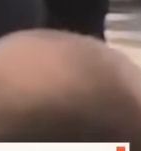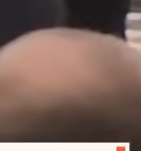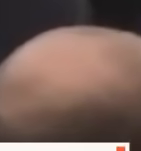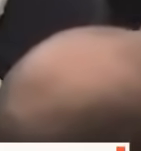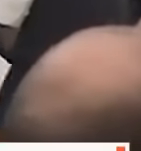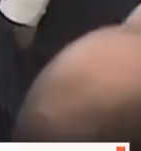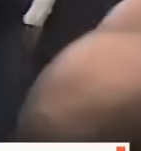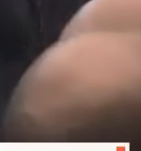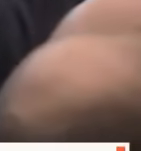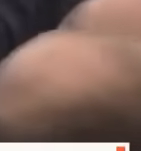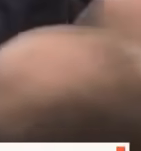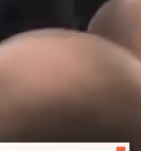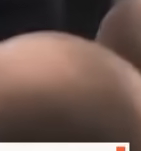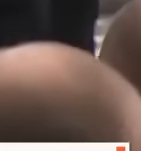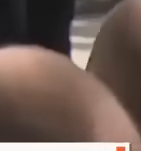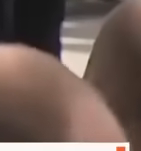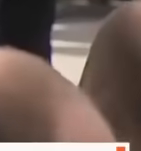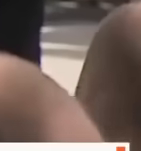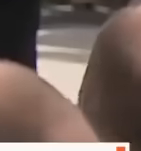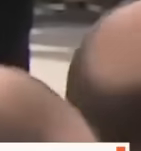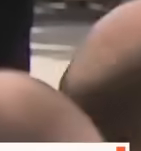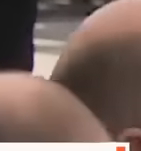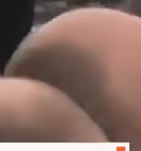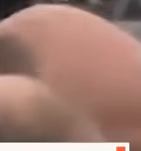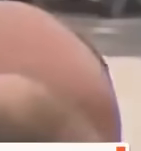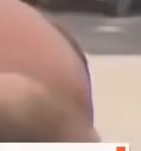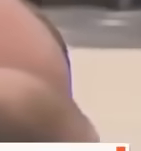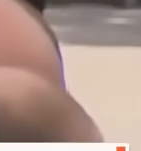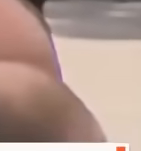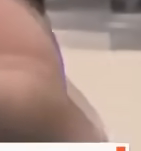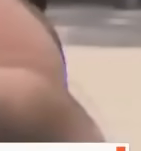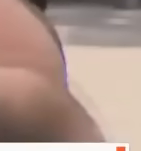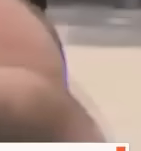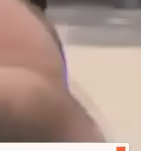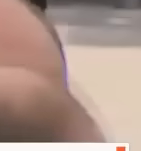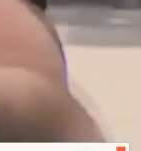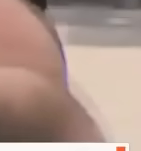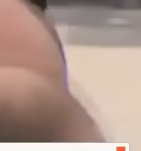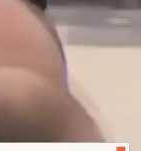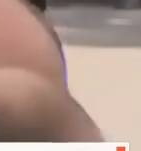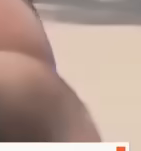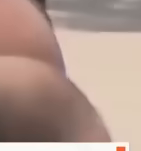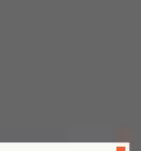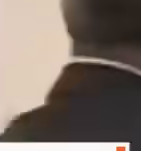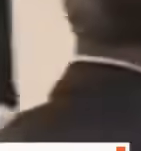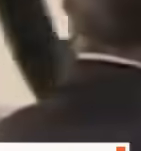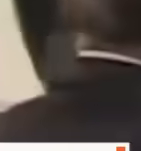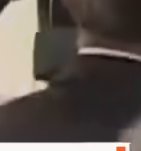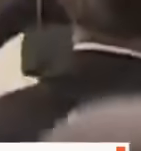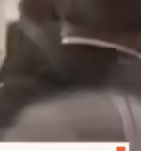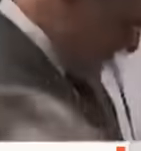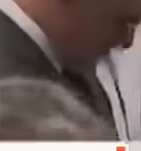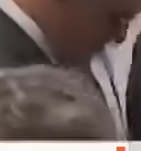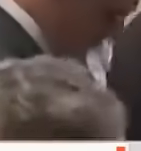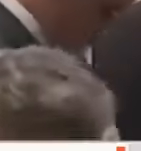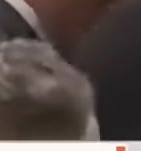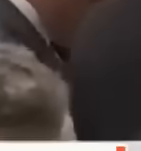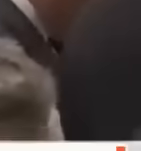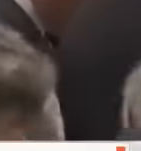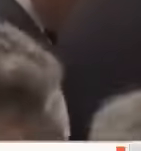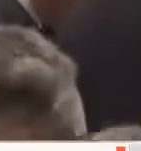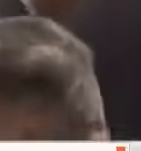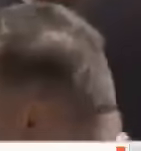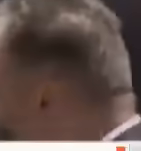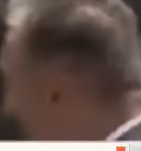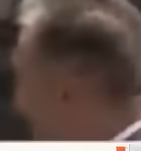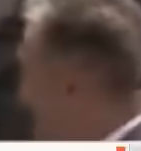rodeada también de sus cercanos, las personas que están detrás de la valla. La saludan y el féretro ahora está saliendo